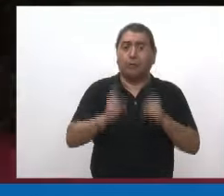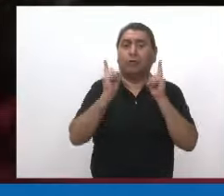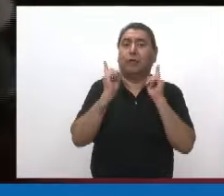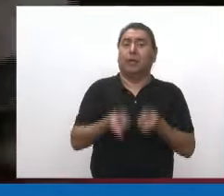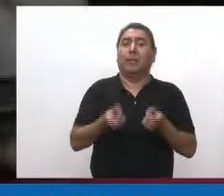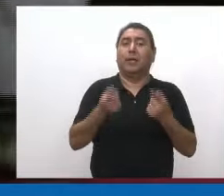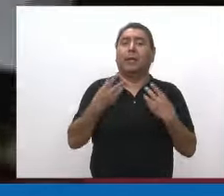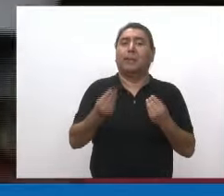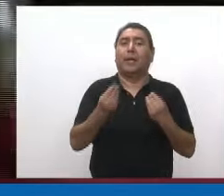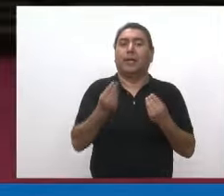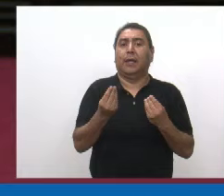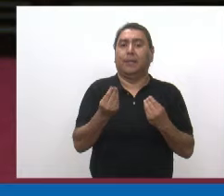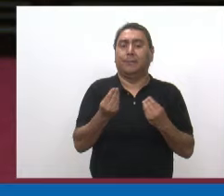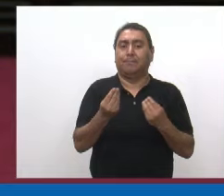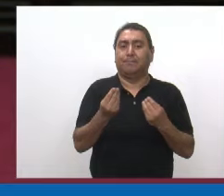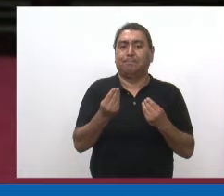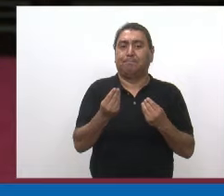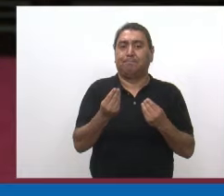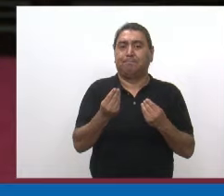para, en el fondo,